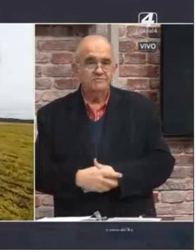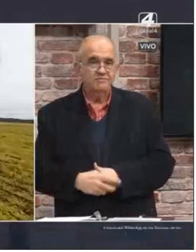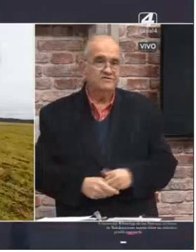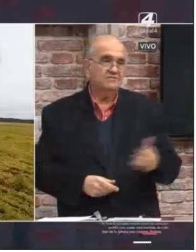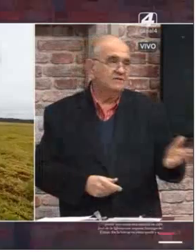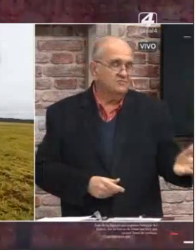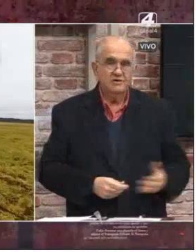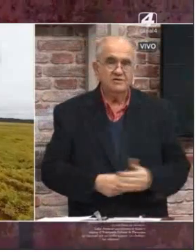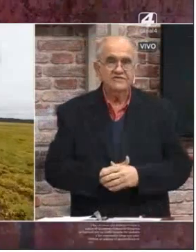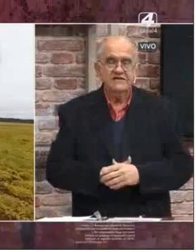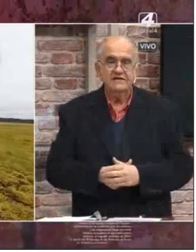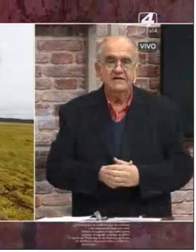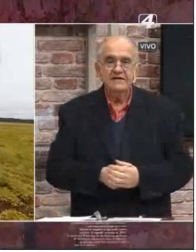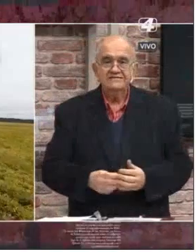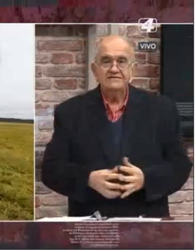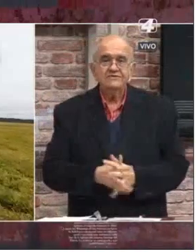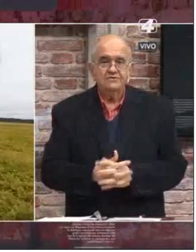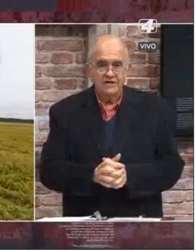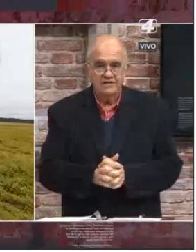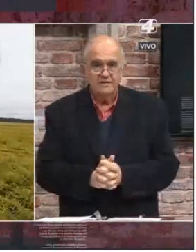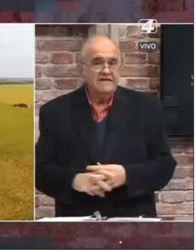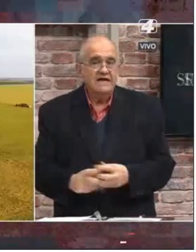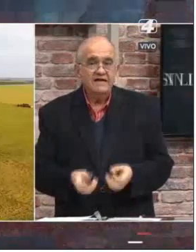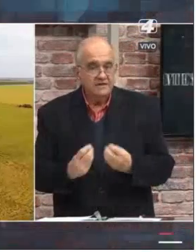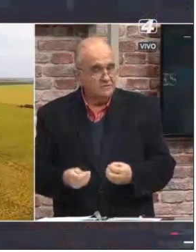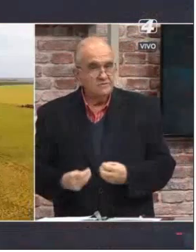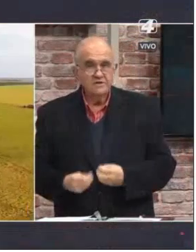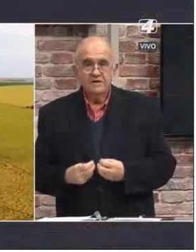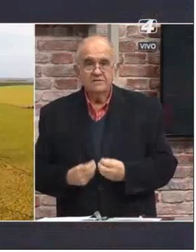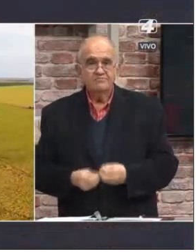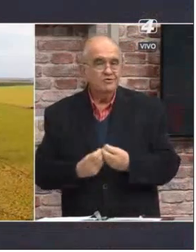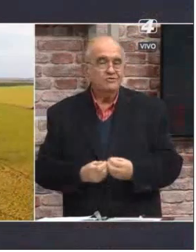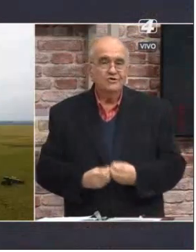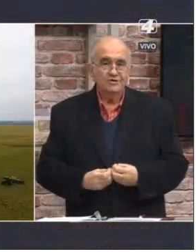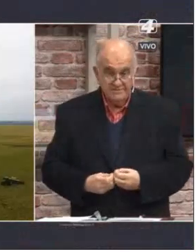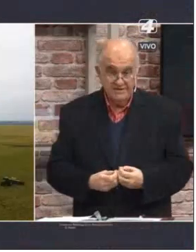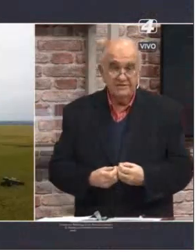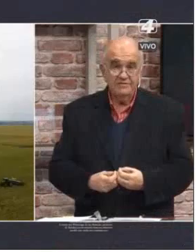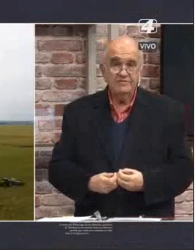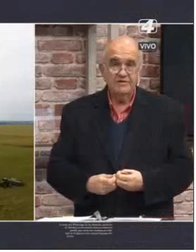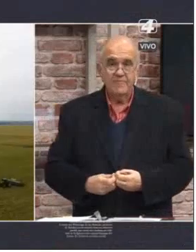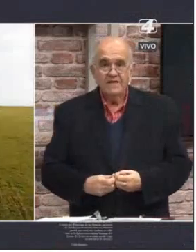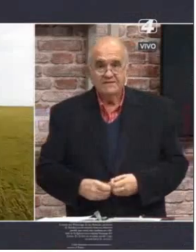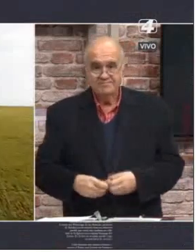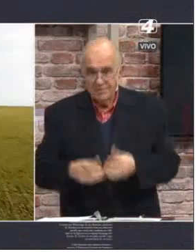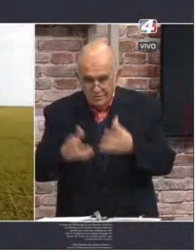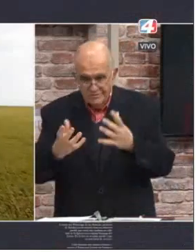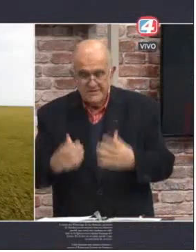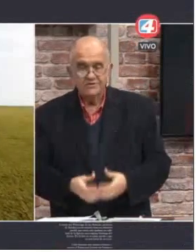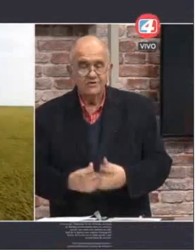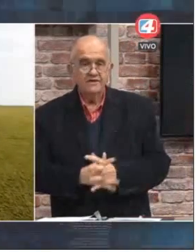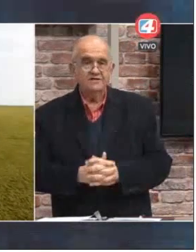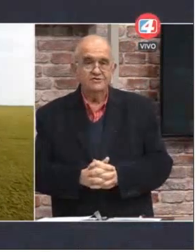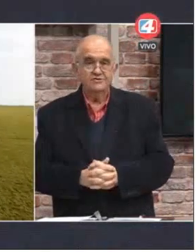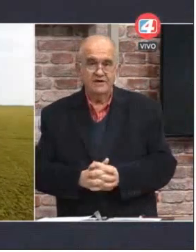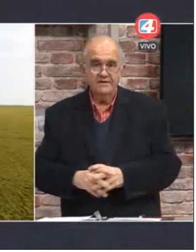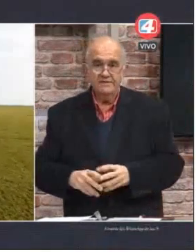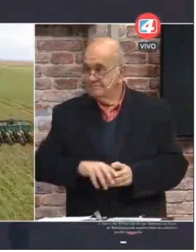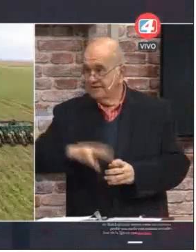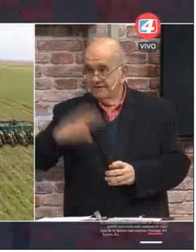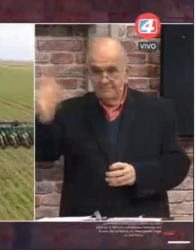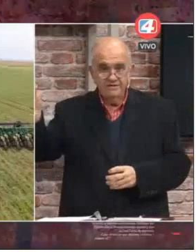300 pesos y hablamos un dólar oficial de 130 el chacarero el productor sabe que vive produce la tonelada de